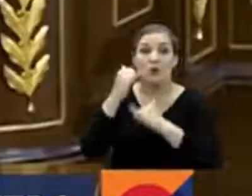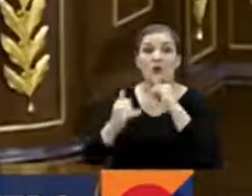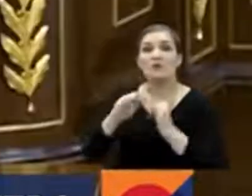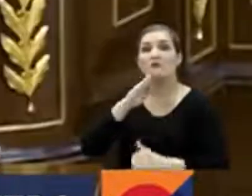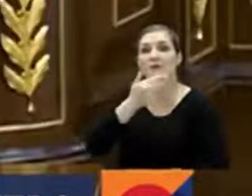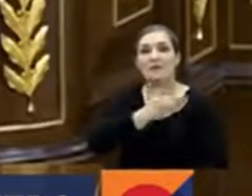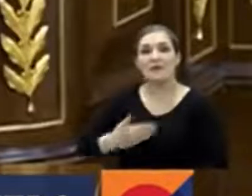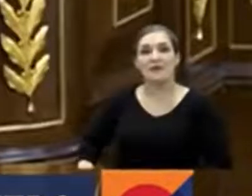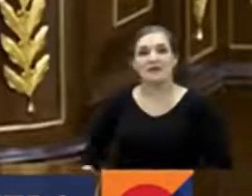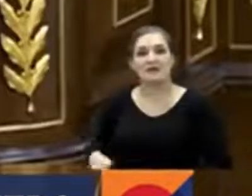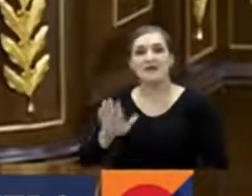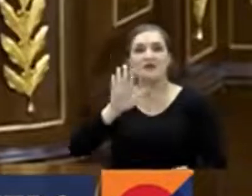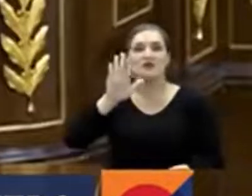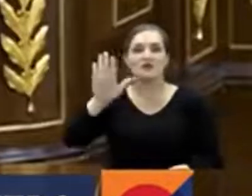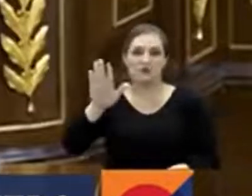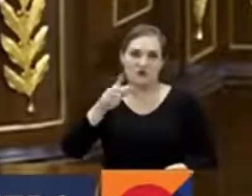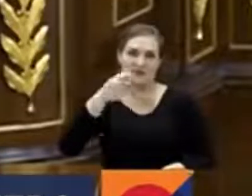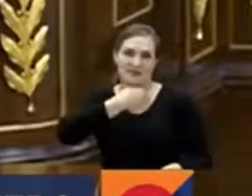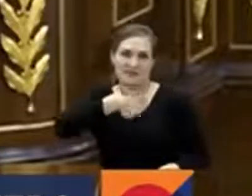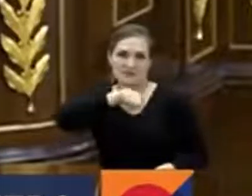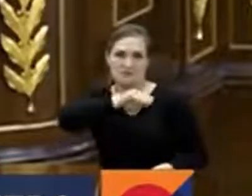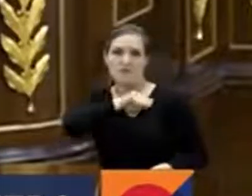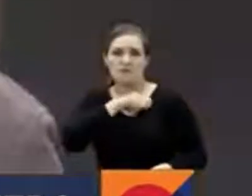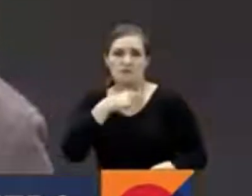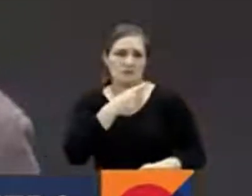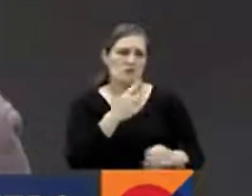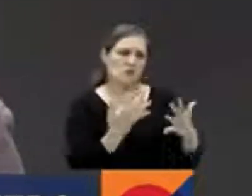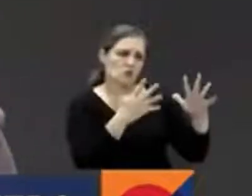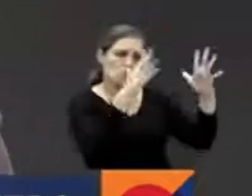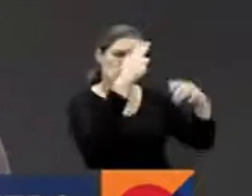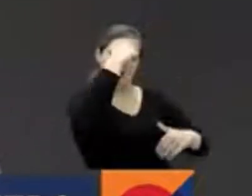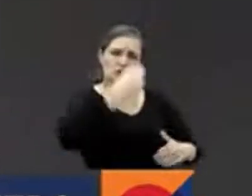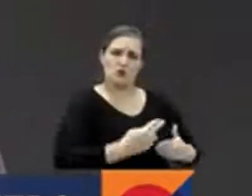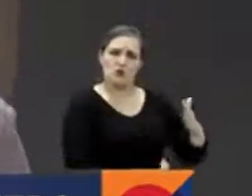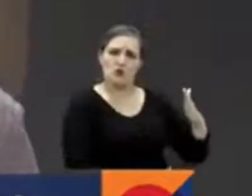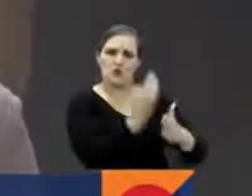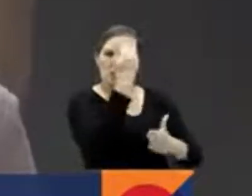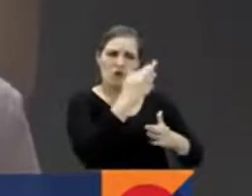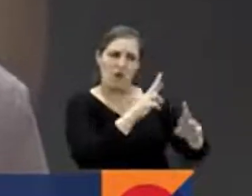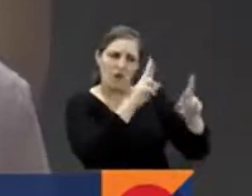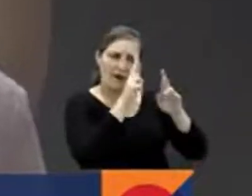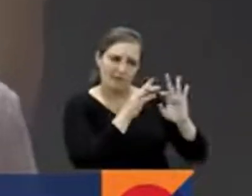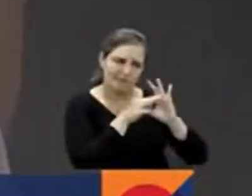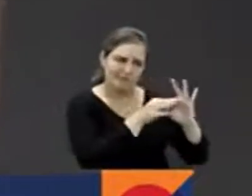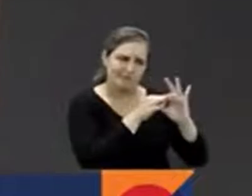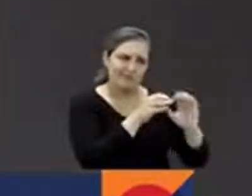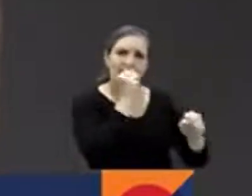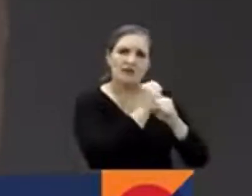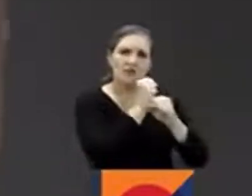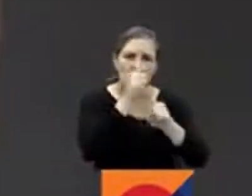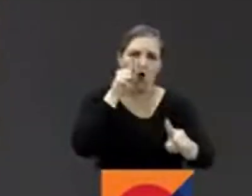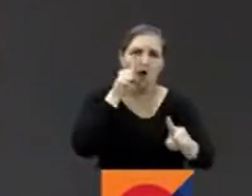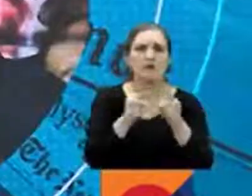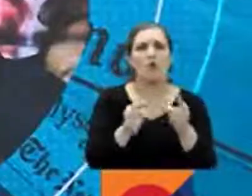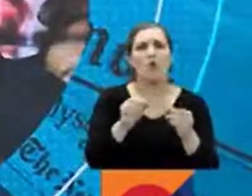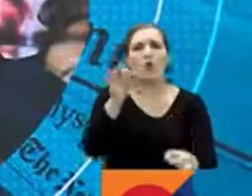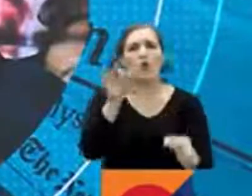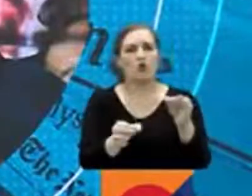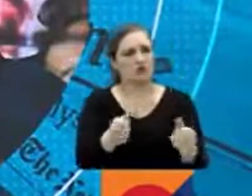central español, Pedro Sánchez, felicitó a Petro por su victoria histórica y le instó a trabajar juntos en políticas sociales justas y